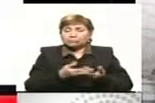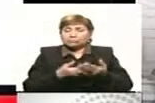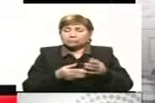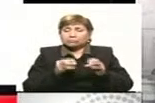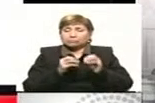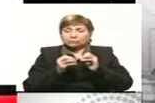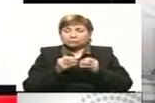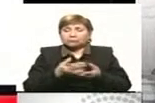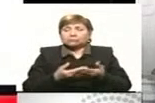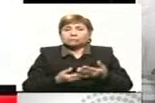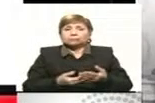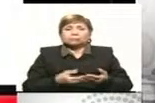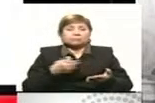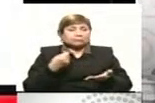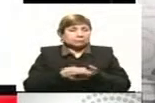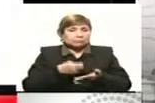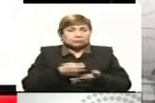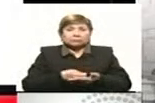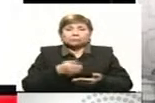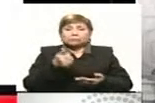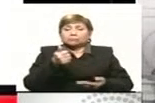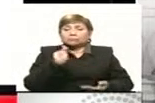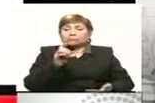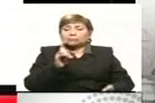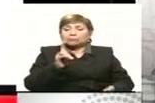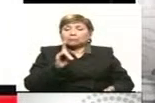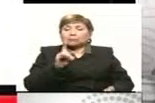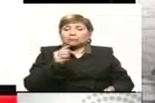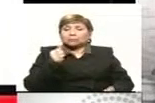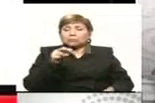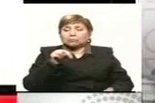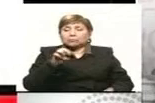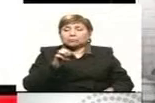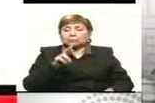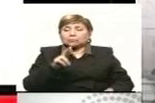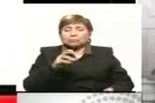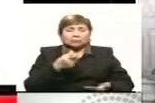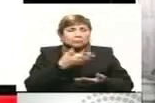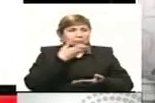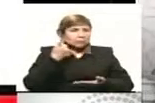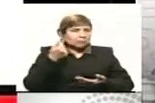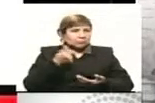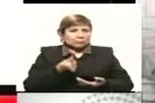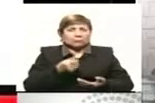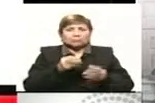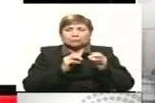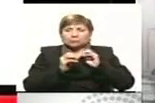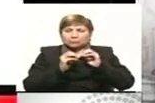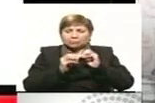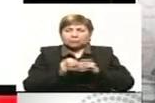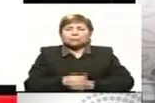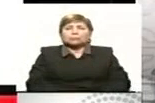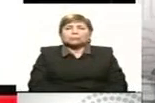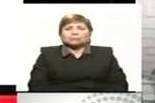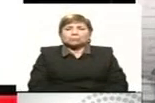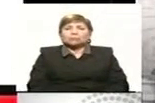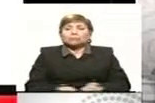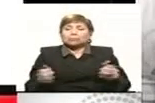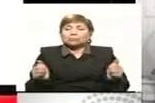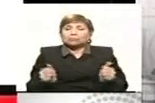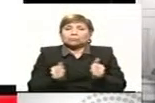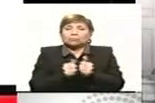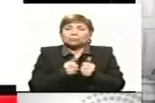¿no? Tributario y aduanero de los administrados, ¿no? Es decir, tener mejores actividades de control, ¿no? Junto con eso están,